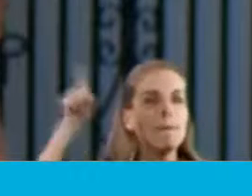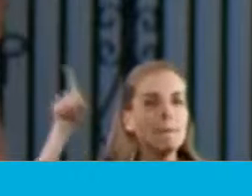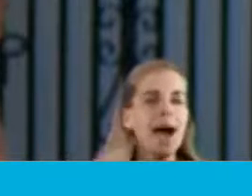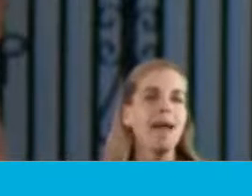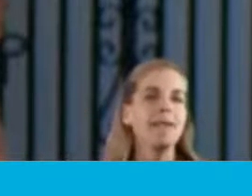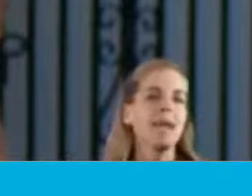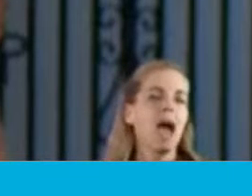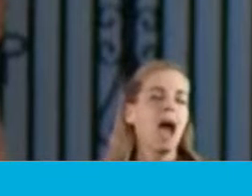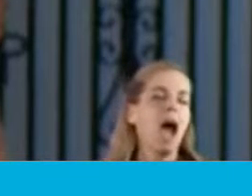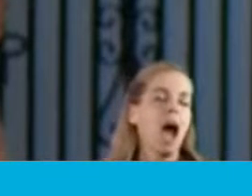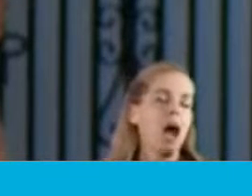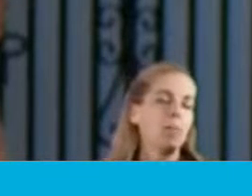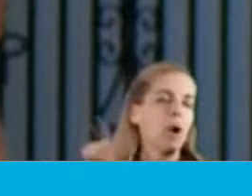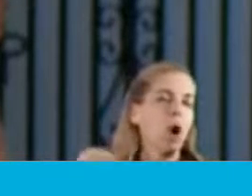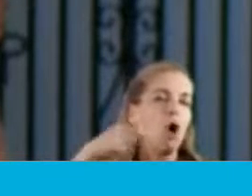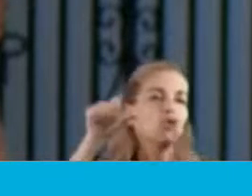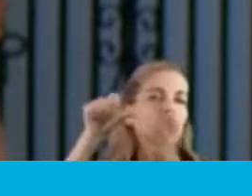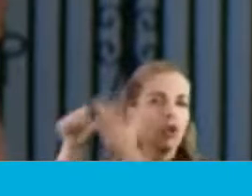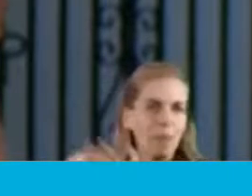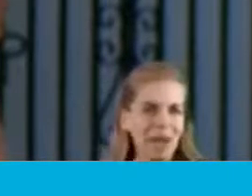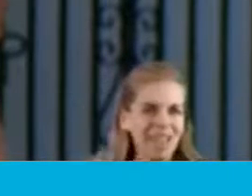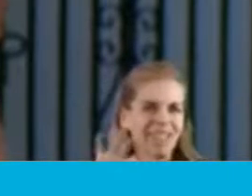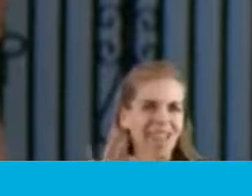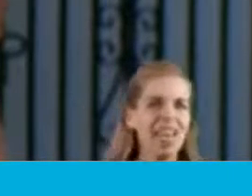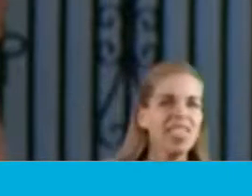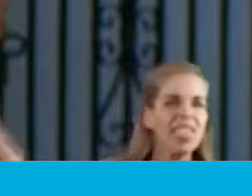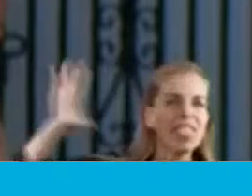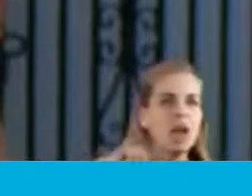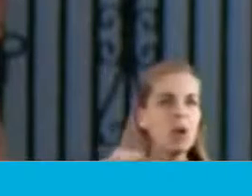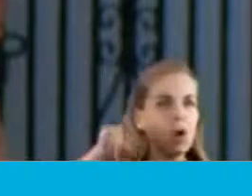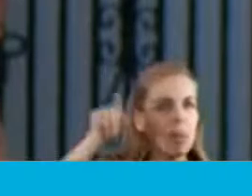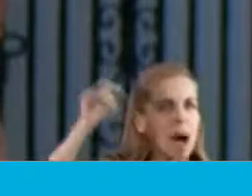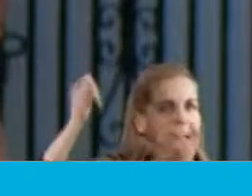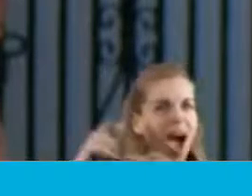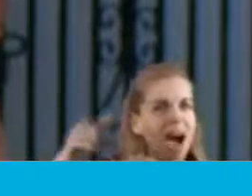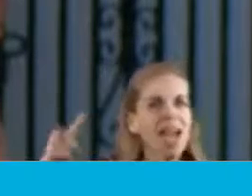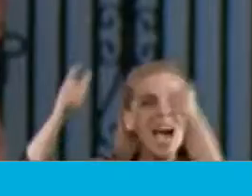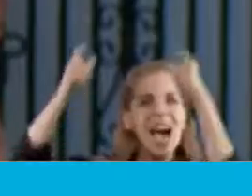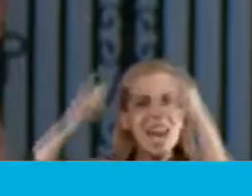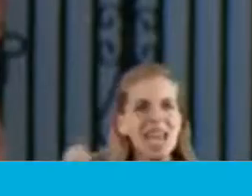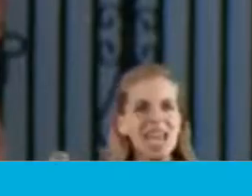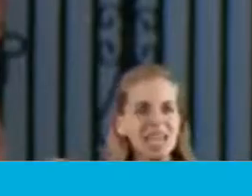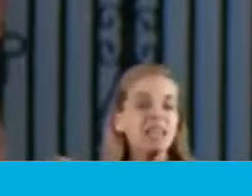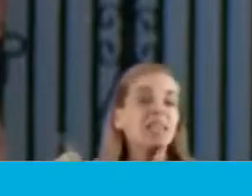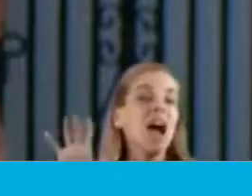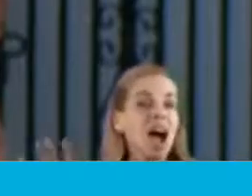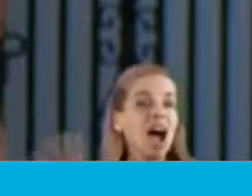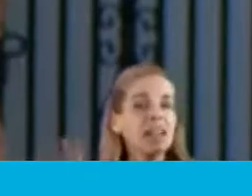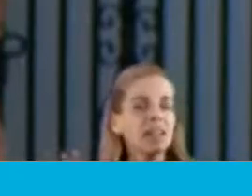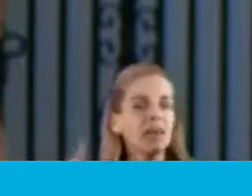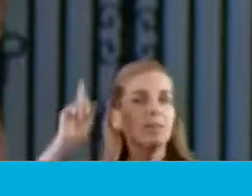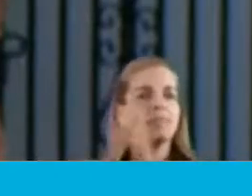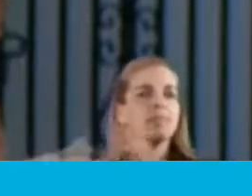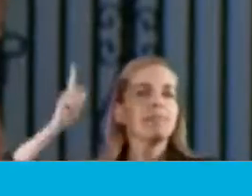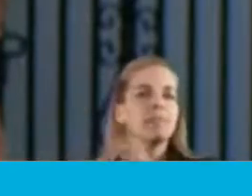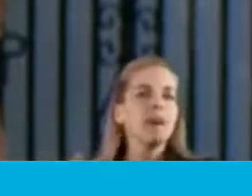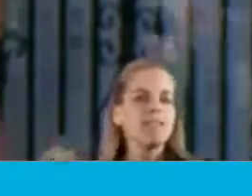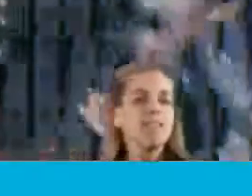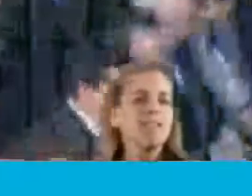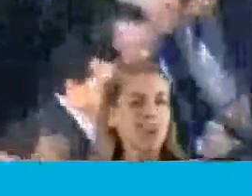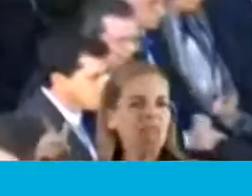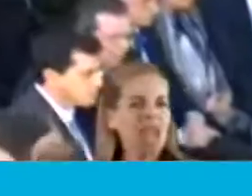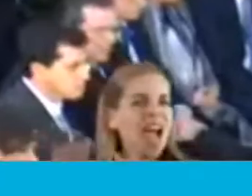como muchas de otras naciones europeas eran gobernadas por monarquías conservadoras que hacían retroceder la